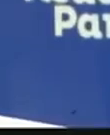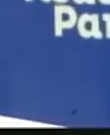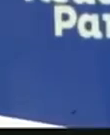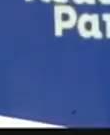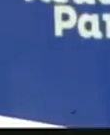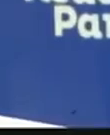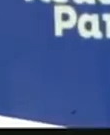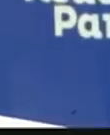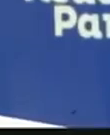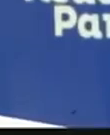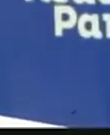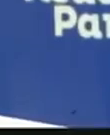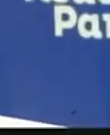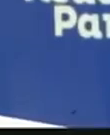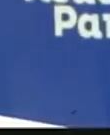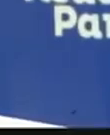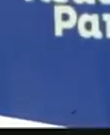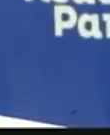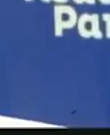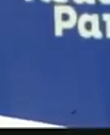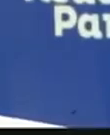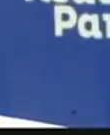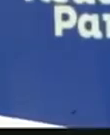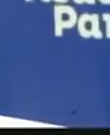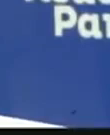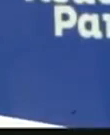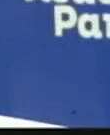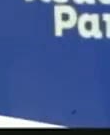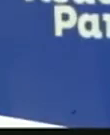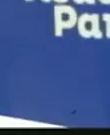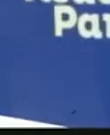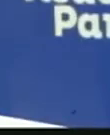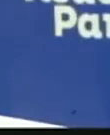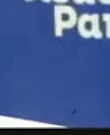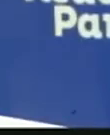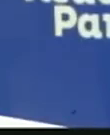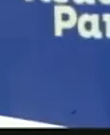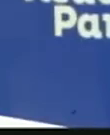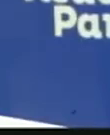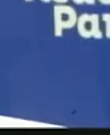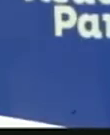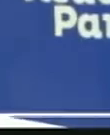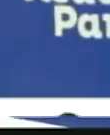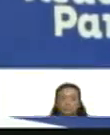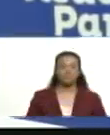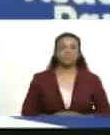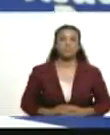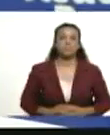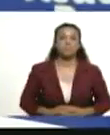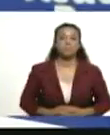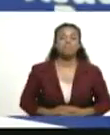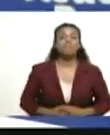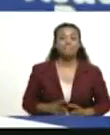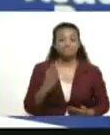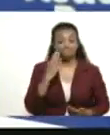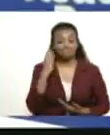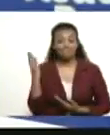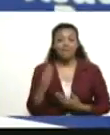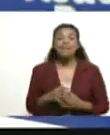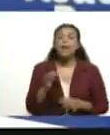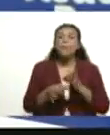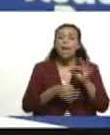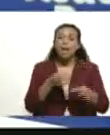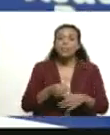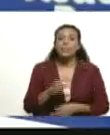a cualquier país del mundo en cualquier momento. Los Estados Unidos no es un país seguro para hacer inversiones, para hacer compra de empresas, para